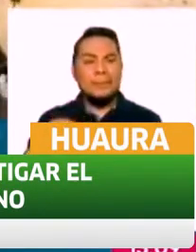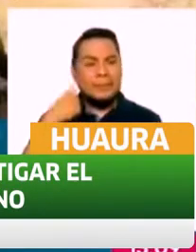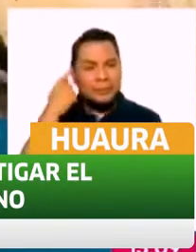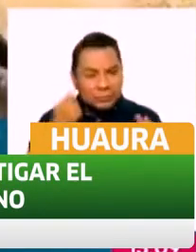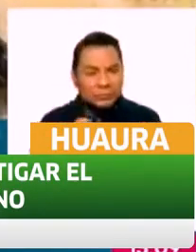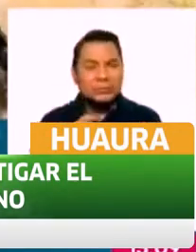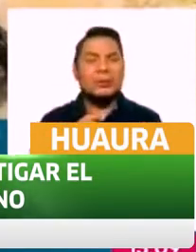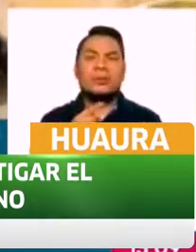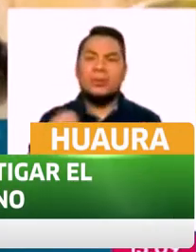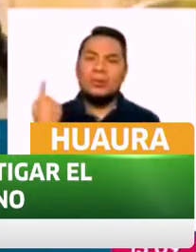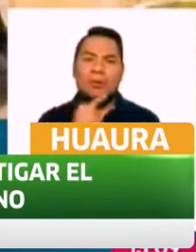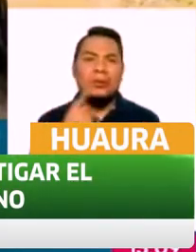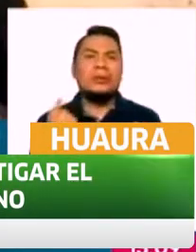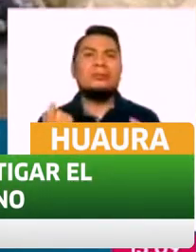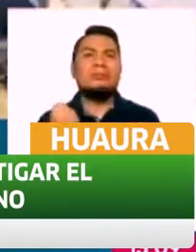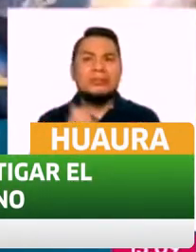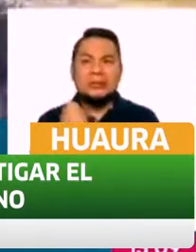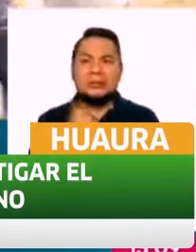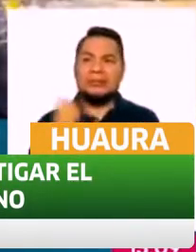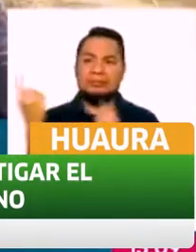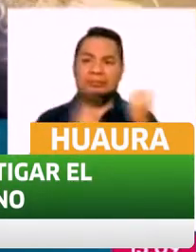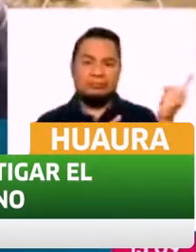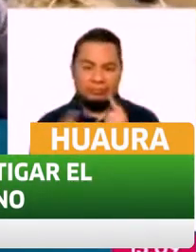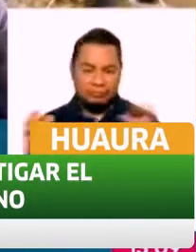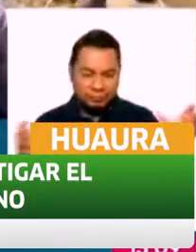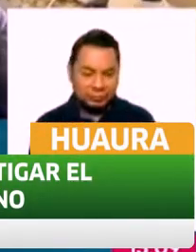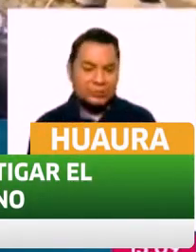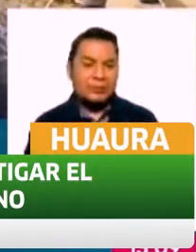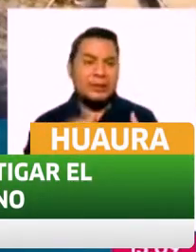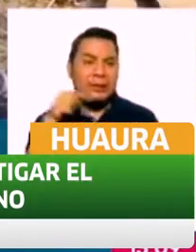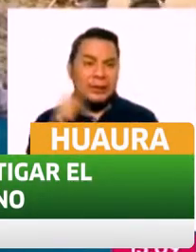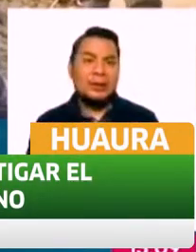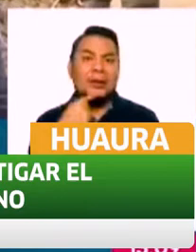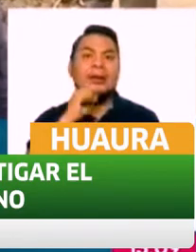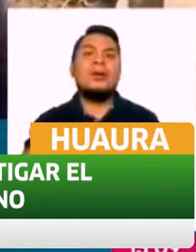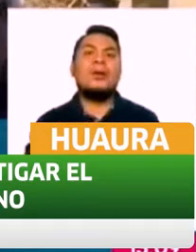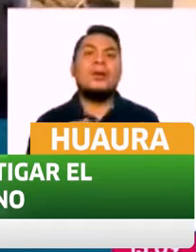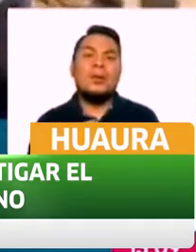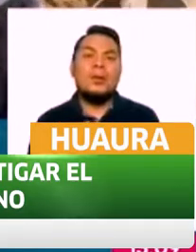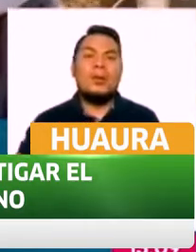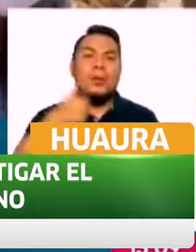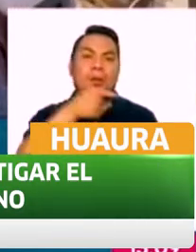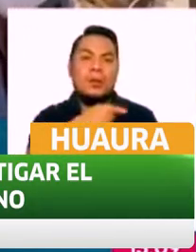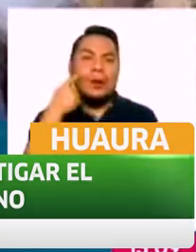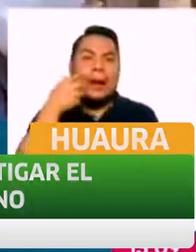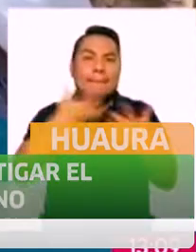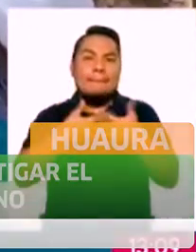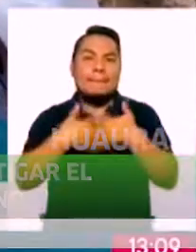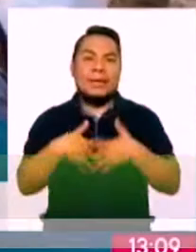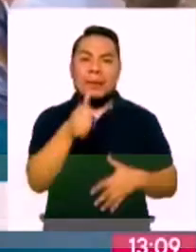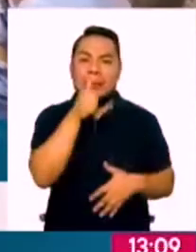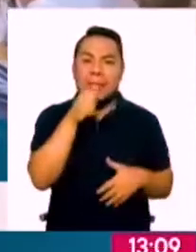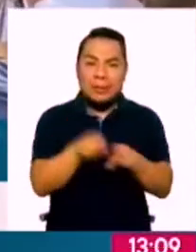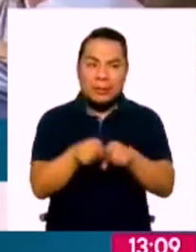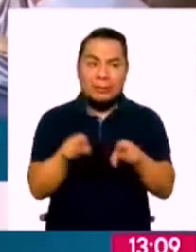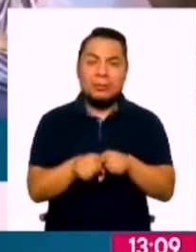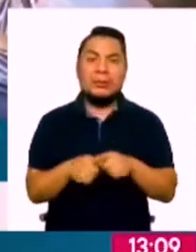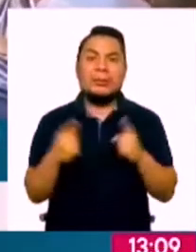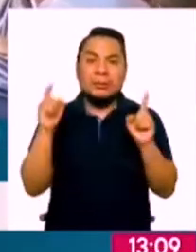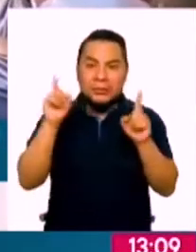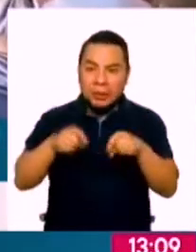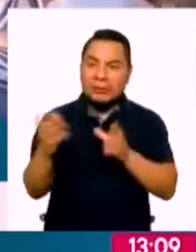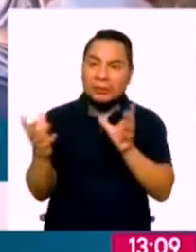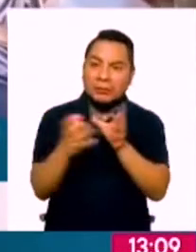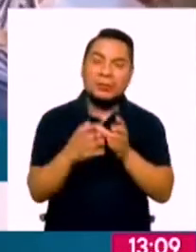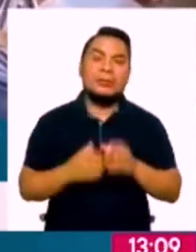esta situación. No va a ser nada fácil descontaminar la bahía, pero para ello, digamos, la unión de esfuerzos de todas las autoridades y empresas privadas también es importante. Sí, hemos